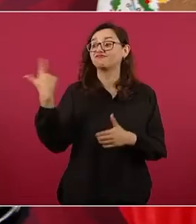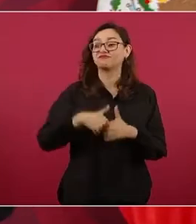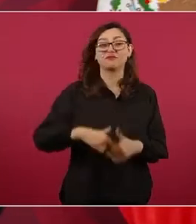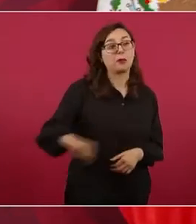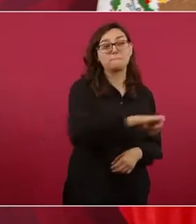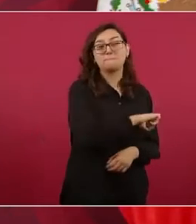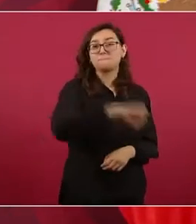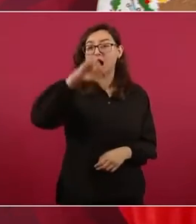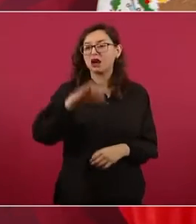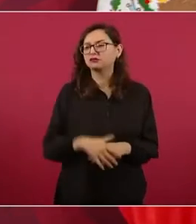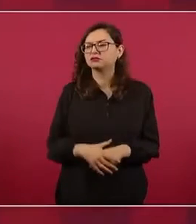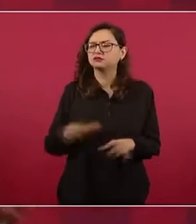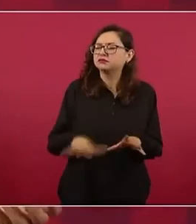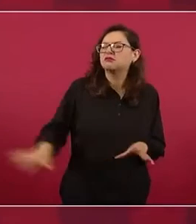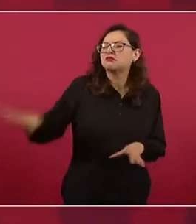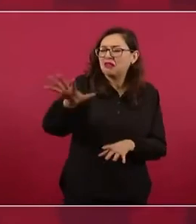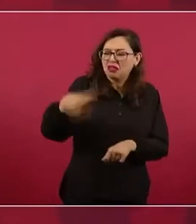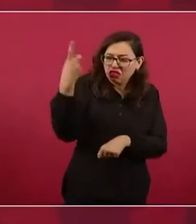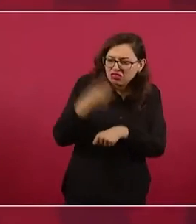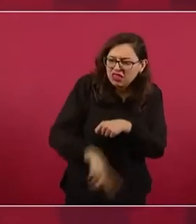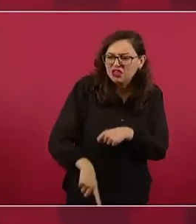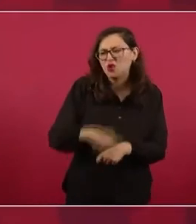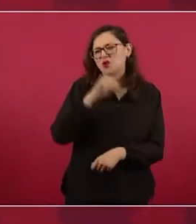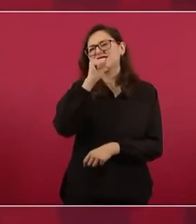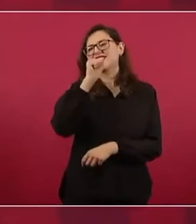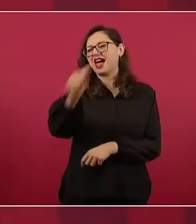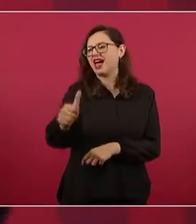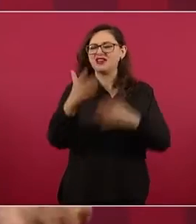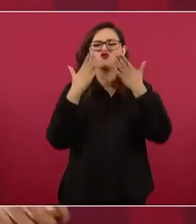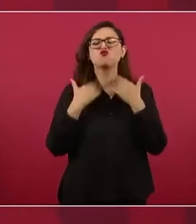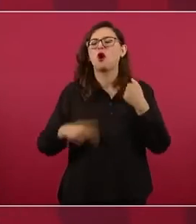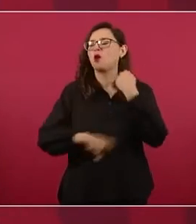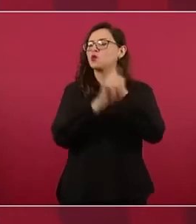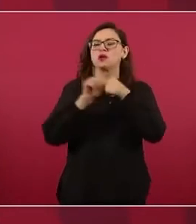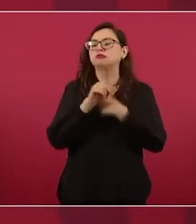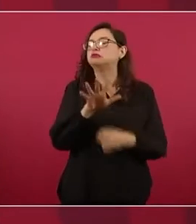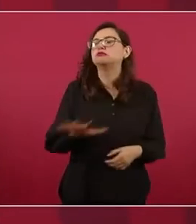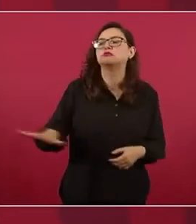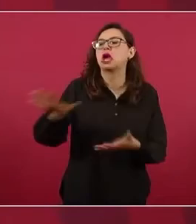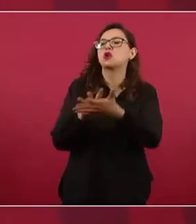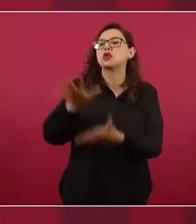gente, porque la mayoría no tenía carros